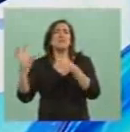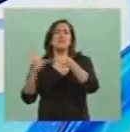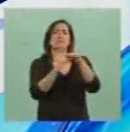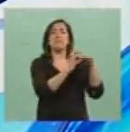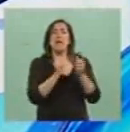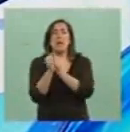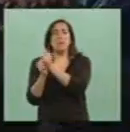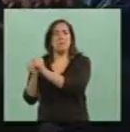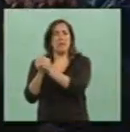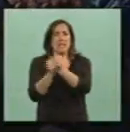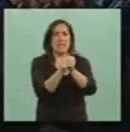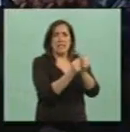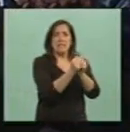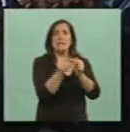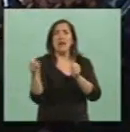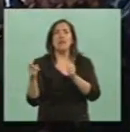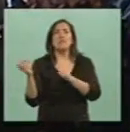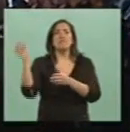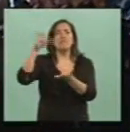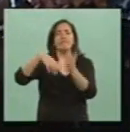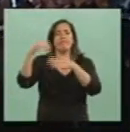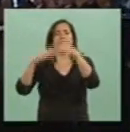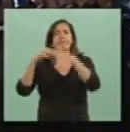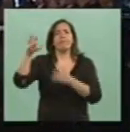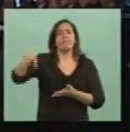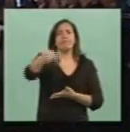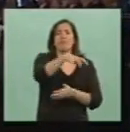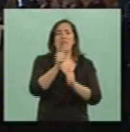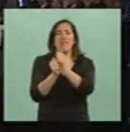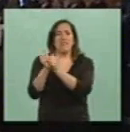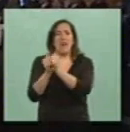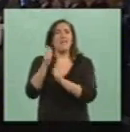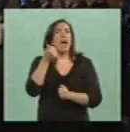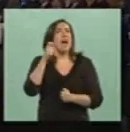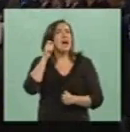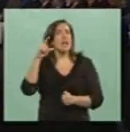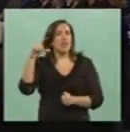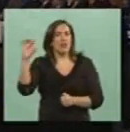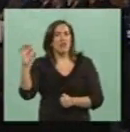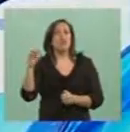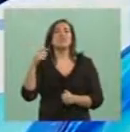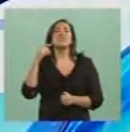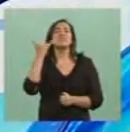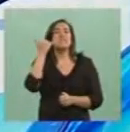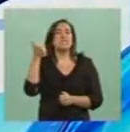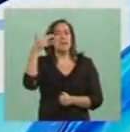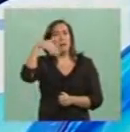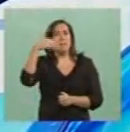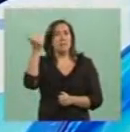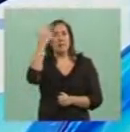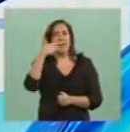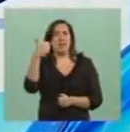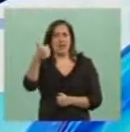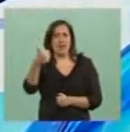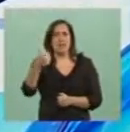están actualmente construyendo sus fábricas, como ya ACCO, Yamaha. Yo no sé si acá